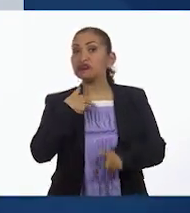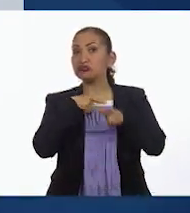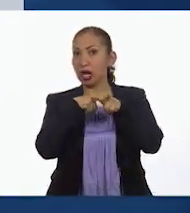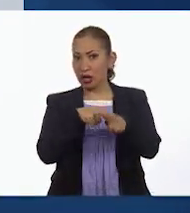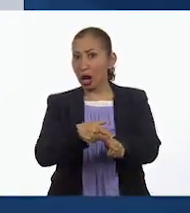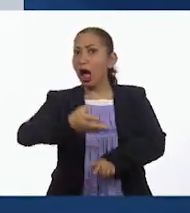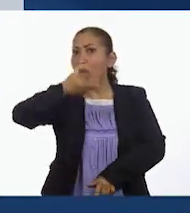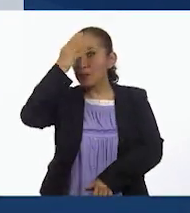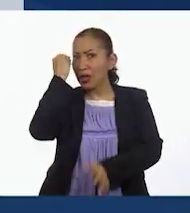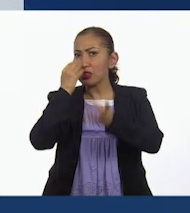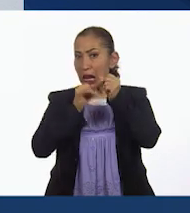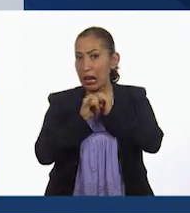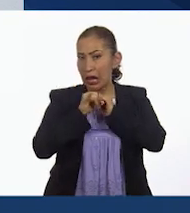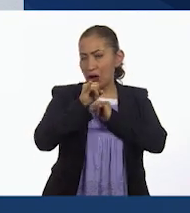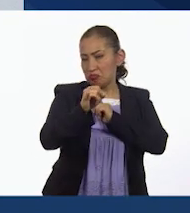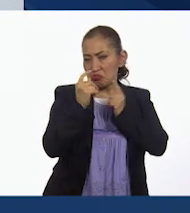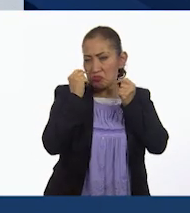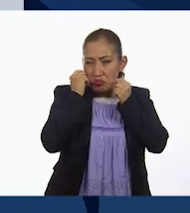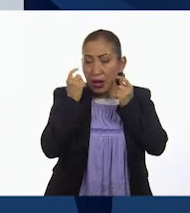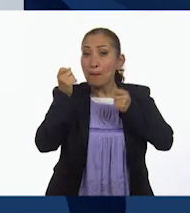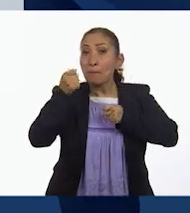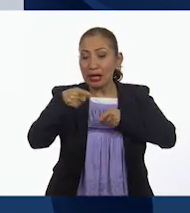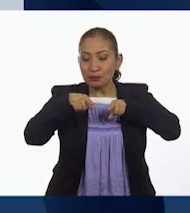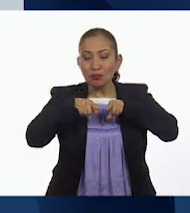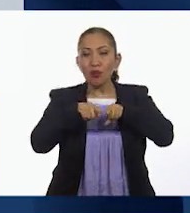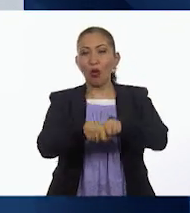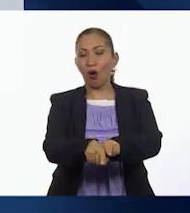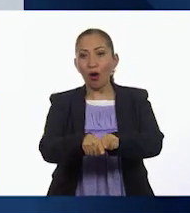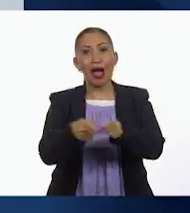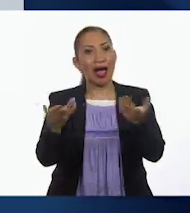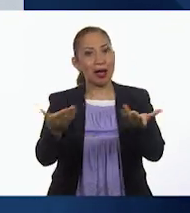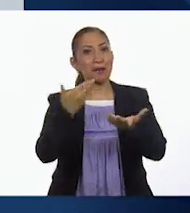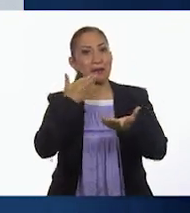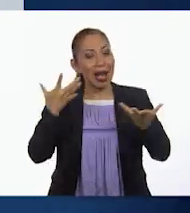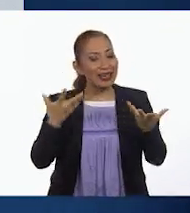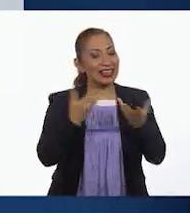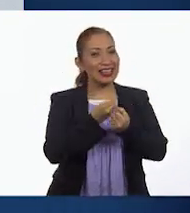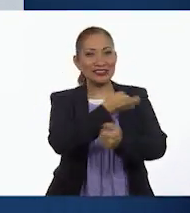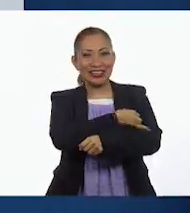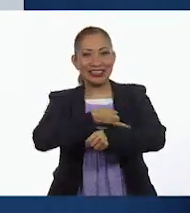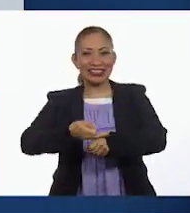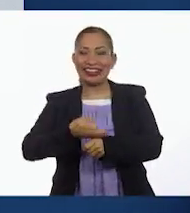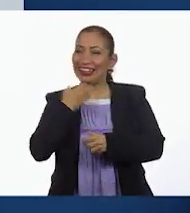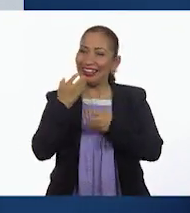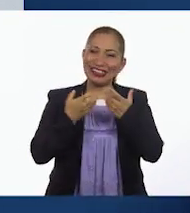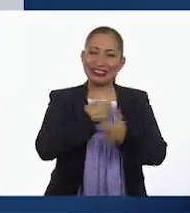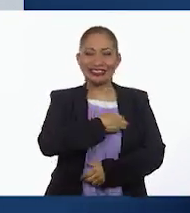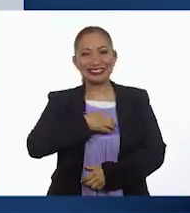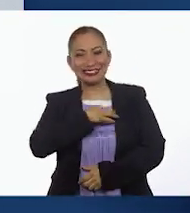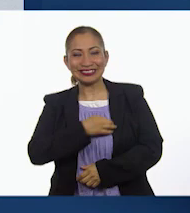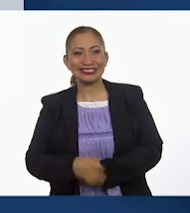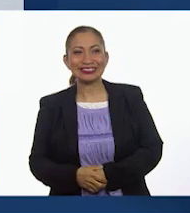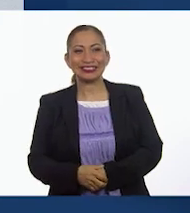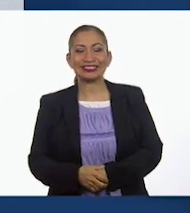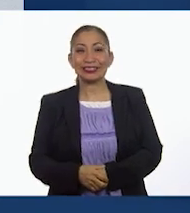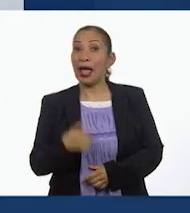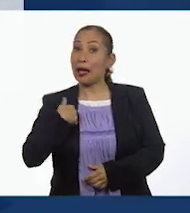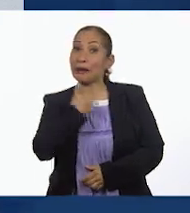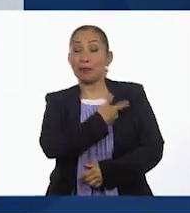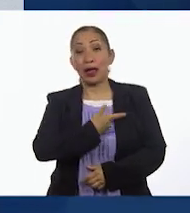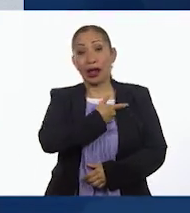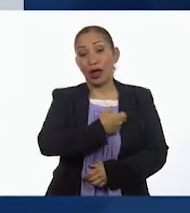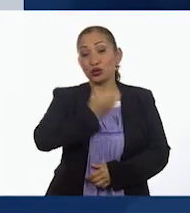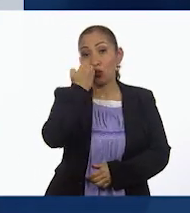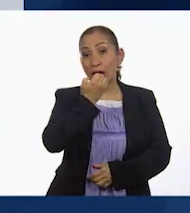seguir aprendiendo a la distancia. Y al mismo tiempo, estar con la familia. Me gusta